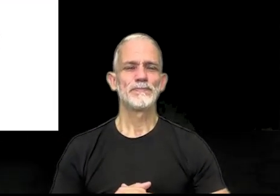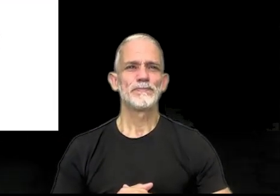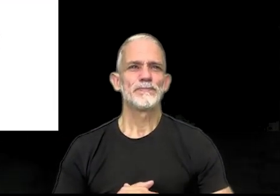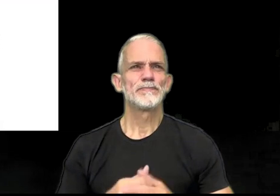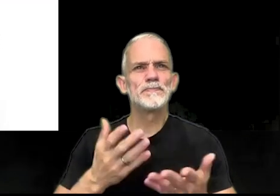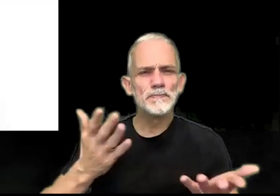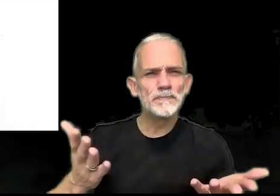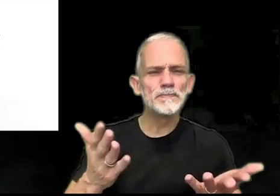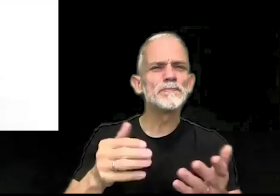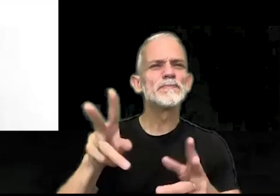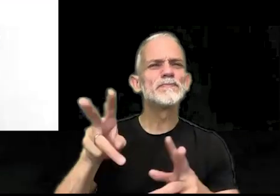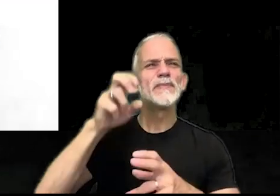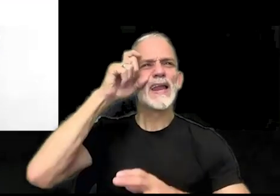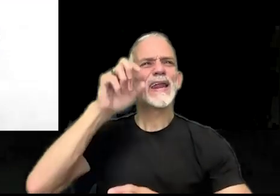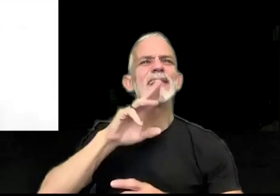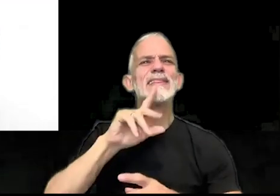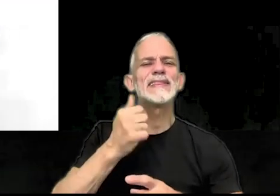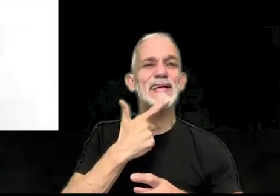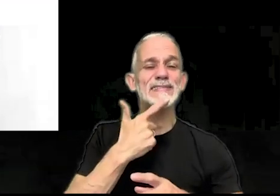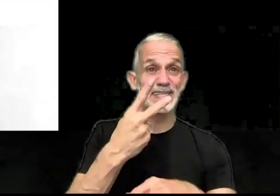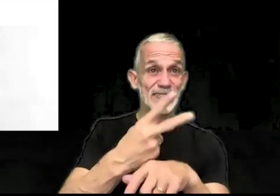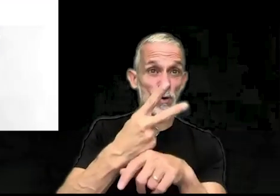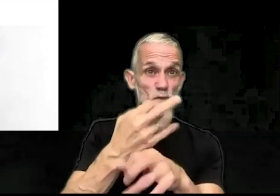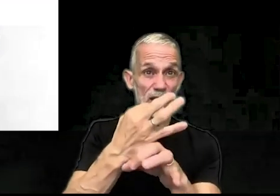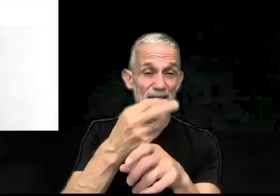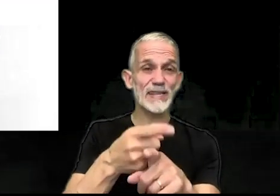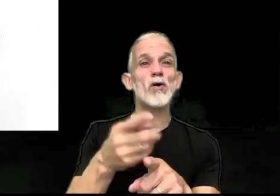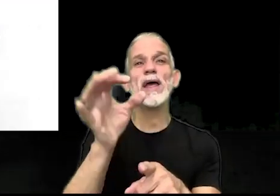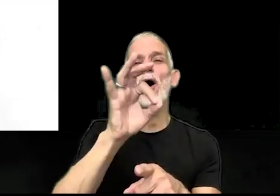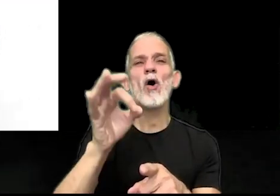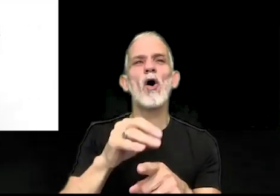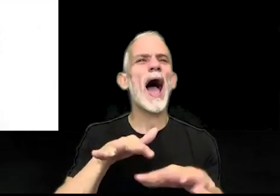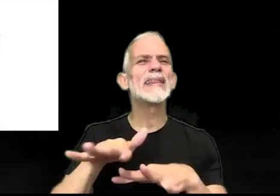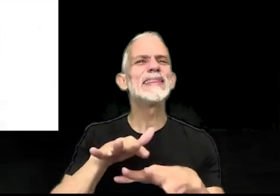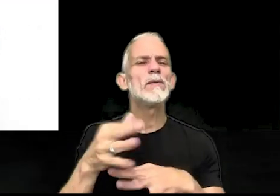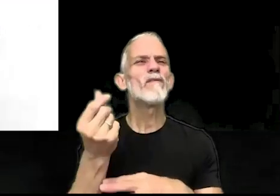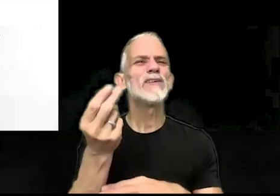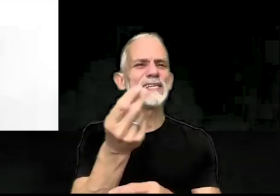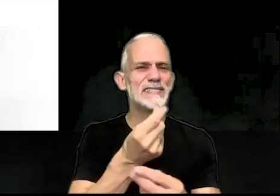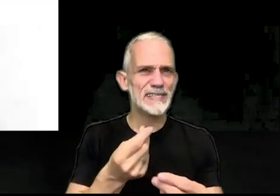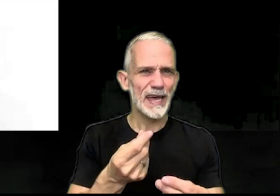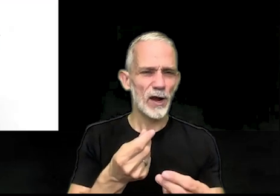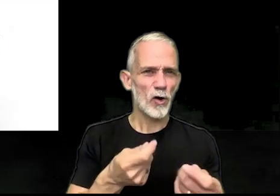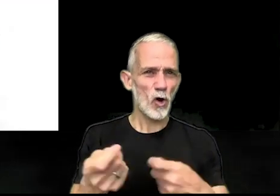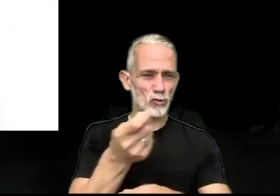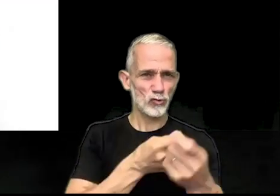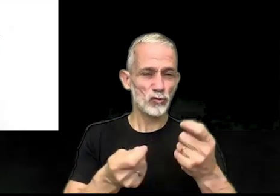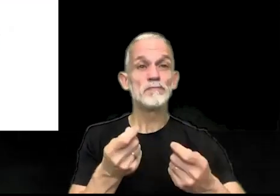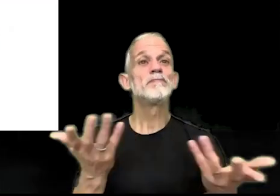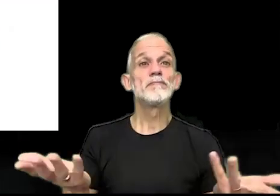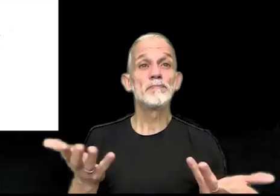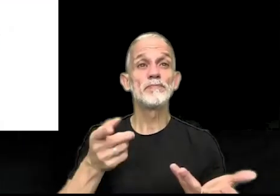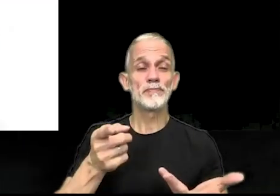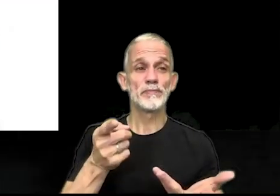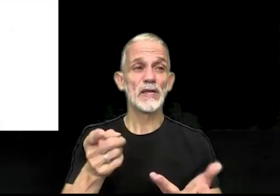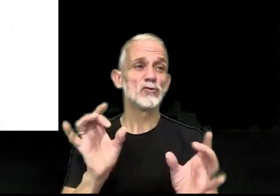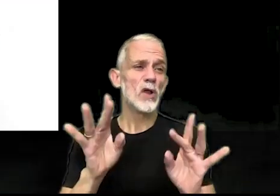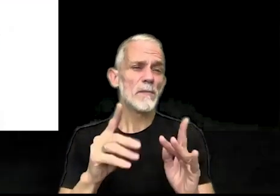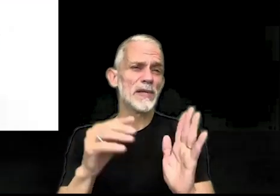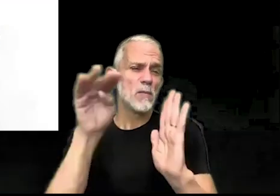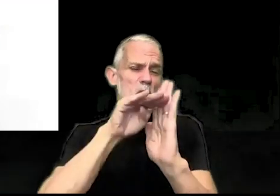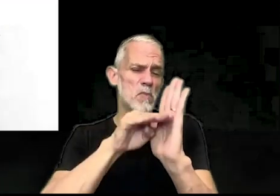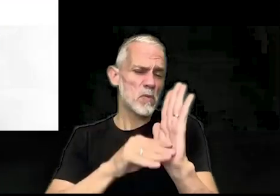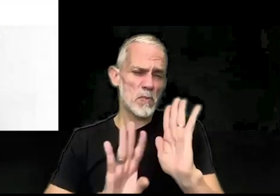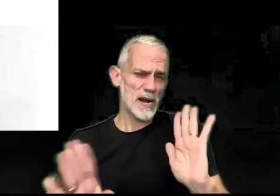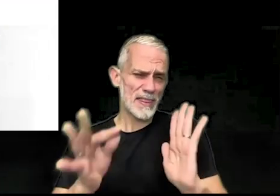¿Qué pasa con las rentas de segunda categoría o renta de activos financieros? Simplemente hice una